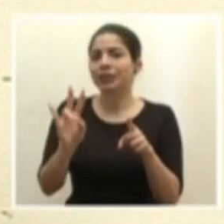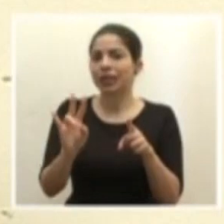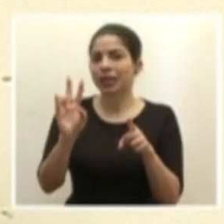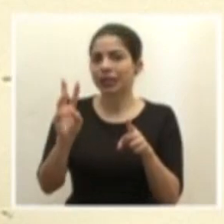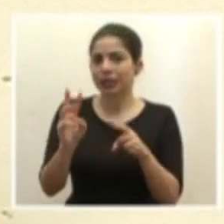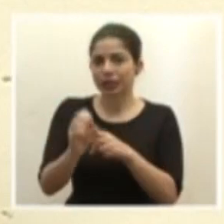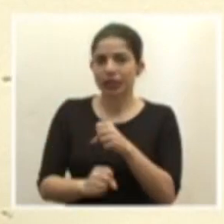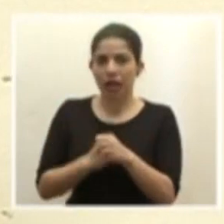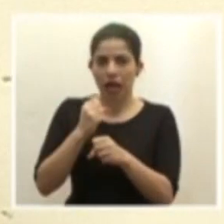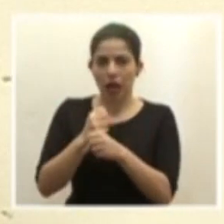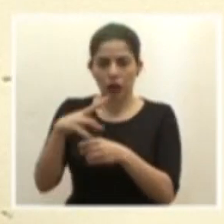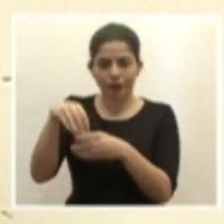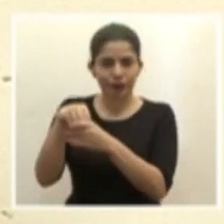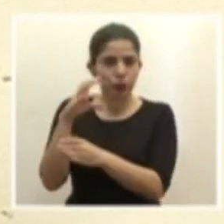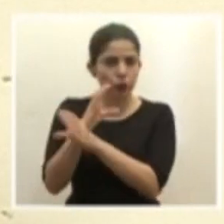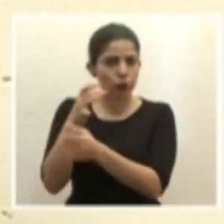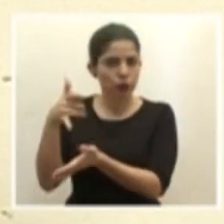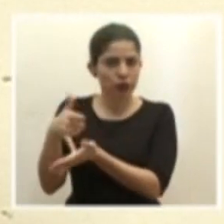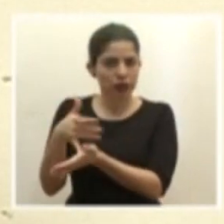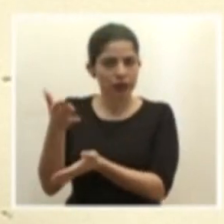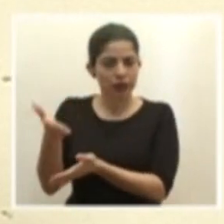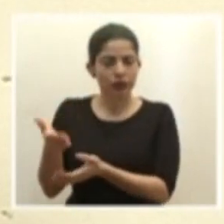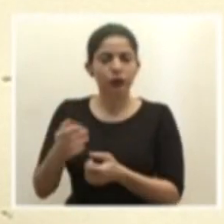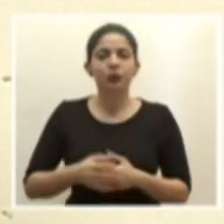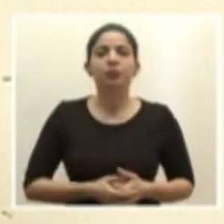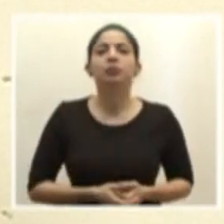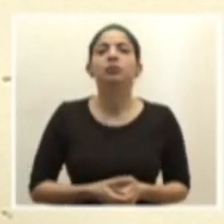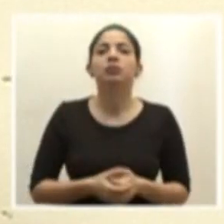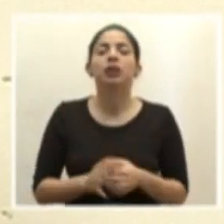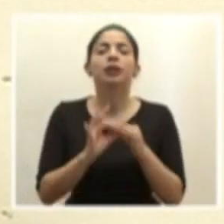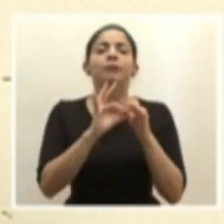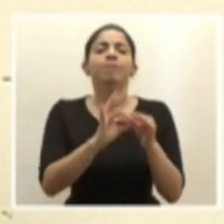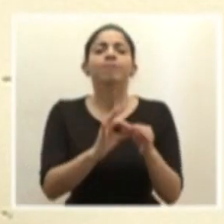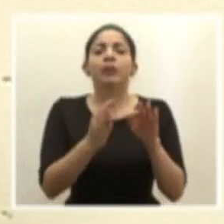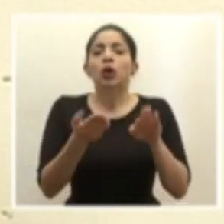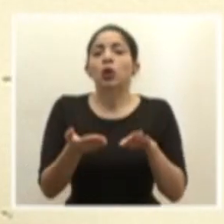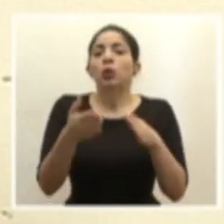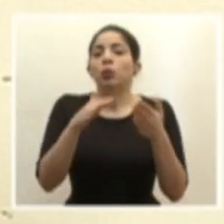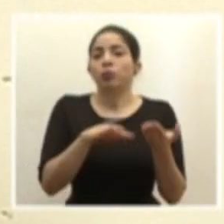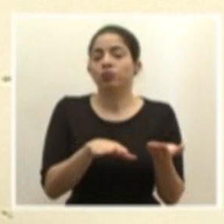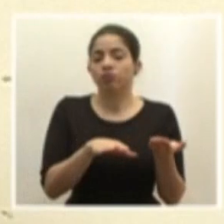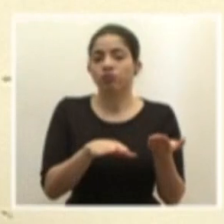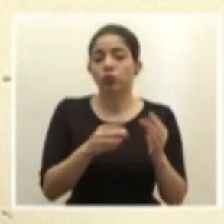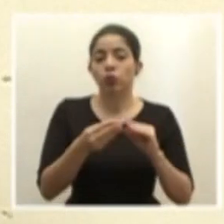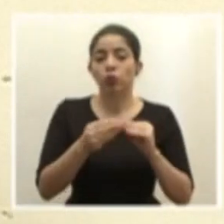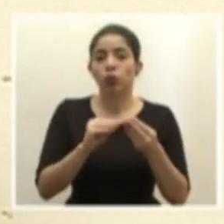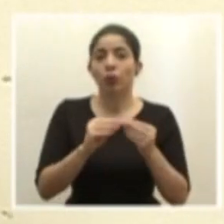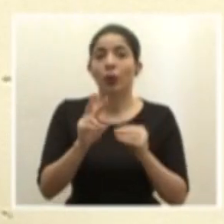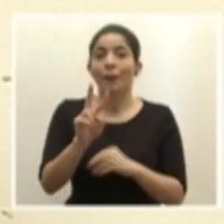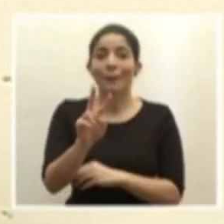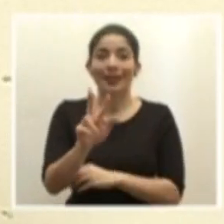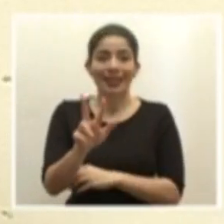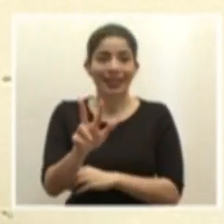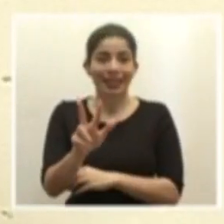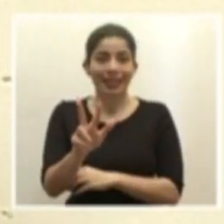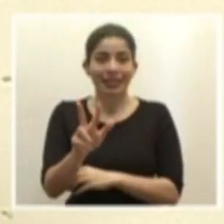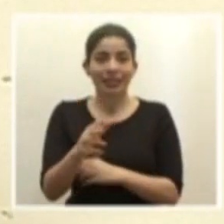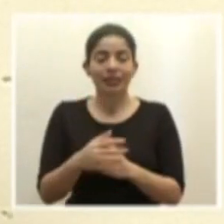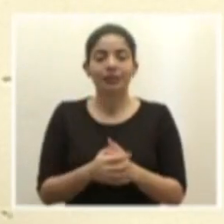76 años. Con respecto a al fallecimiento número